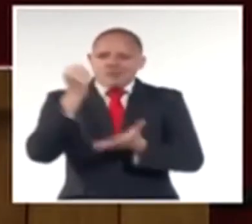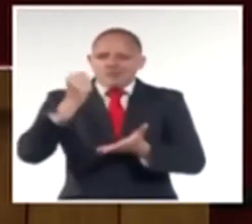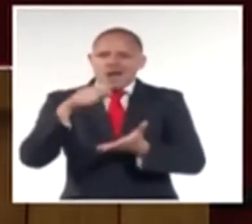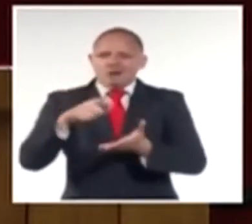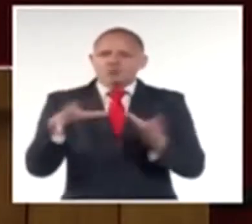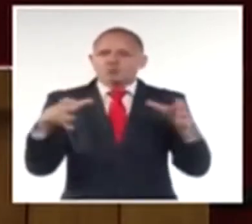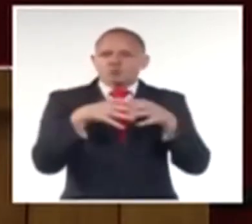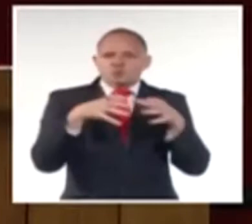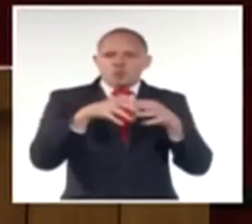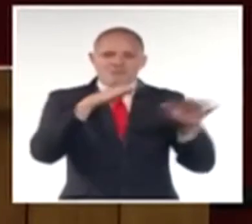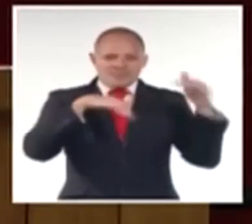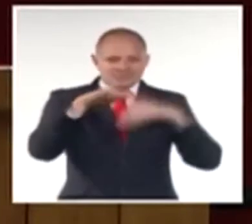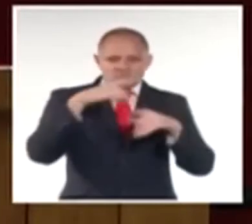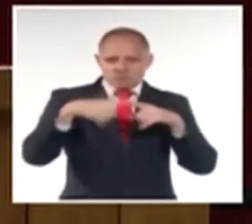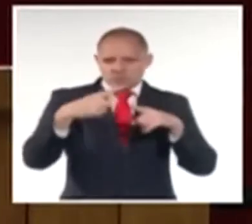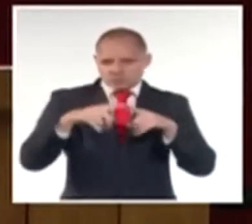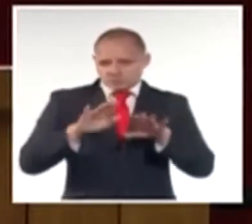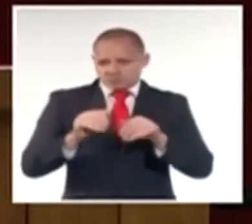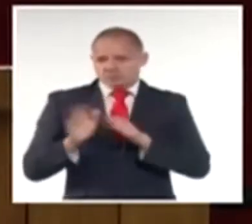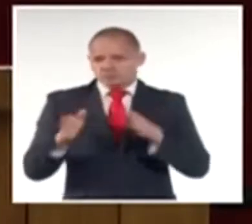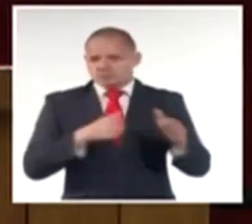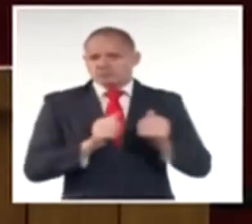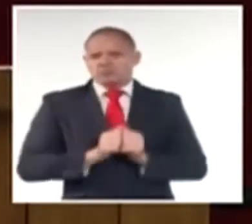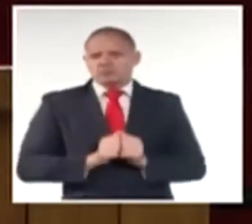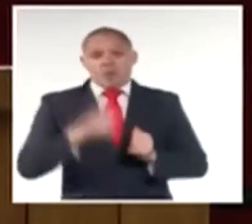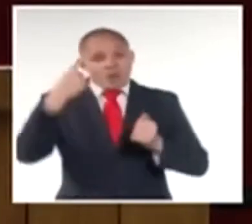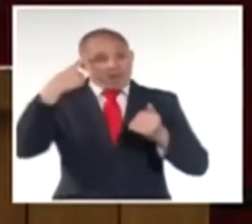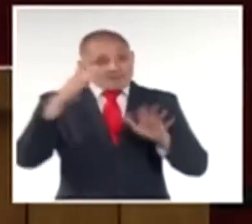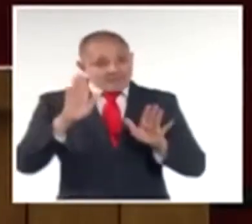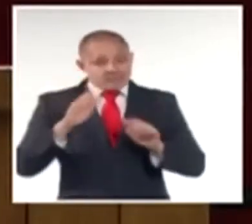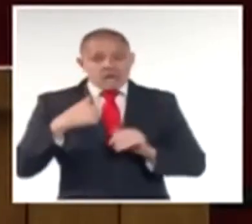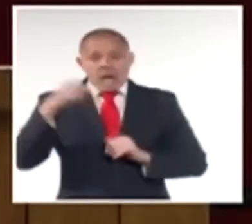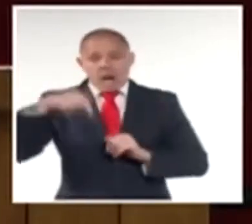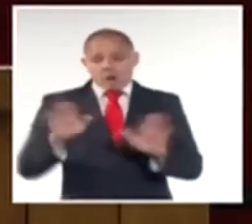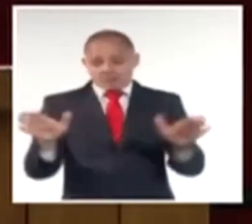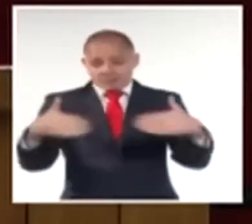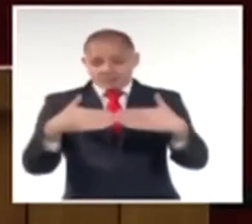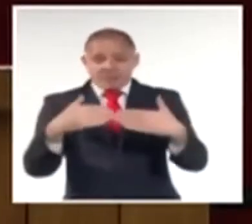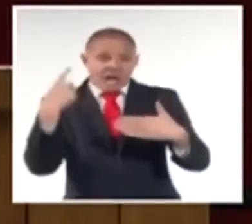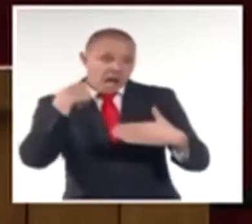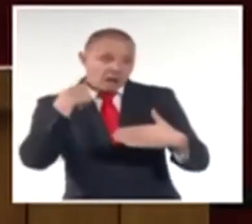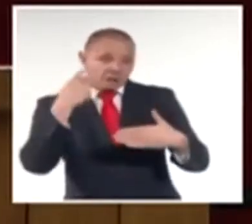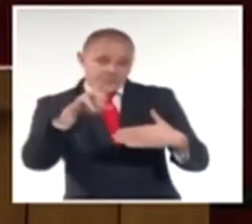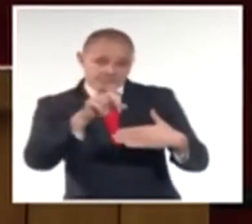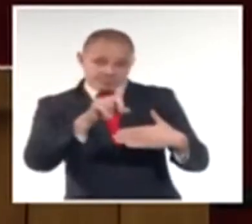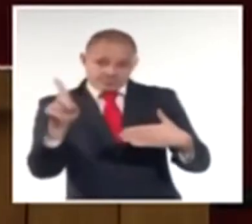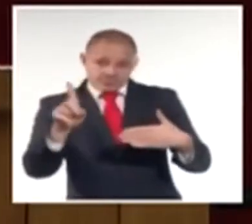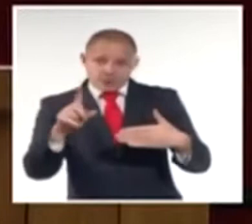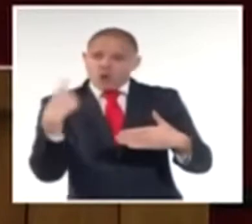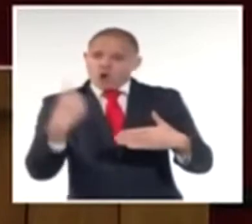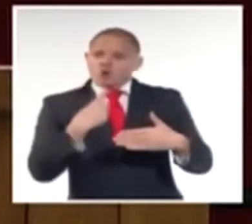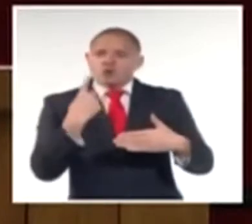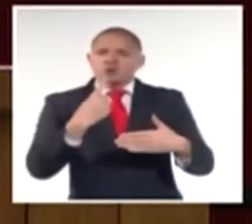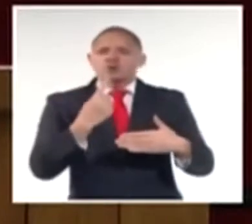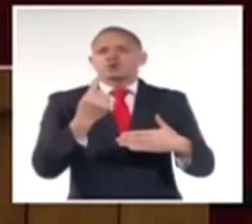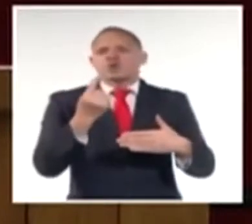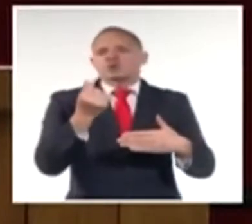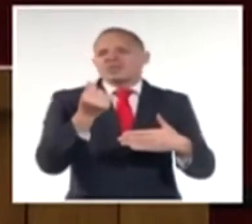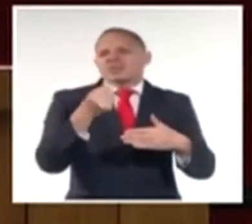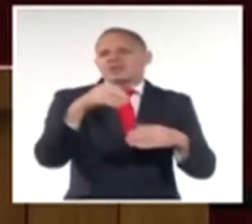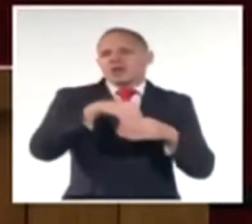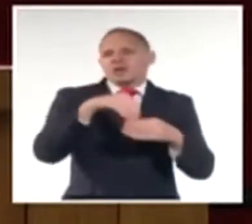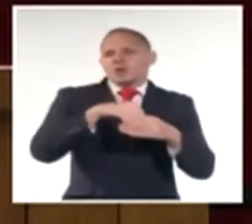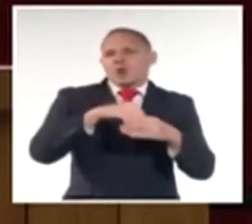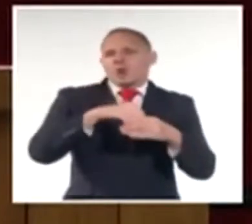de Ministros. Se estima concluir el periodo con un déficit fiscal en el entorno de los